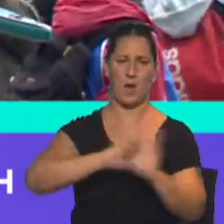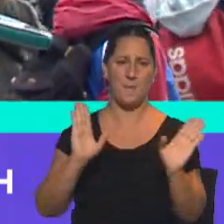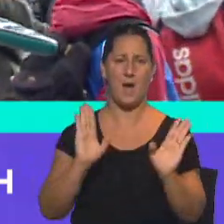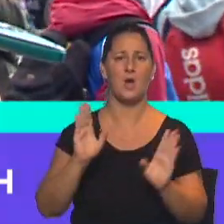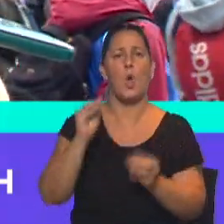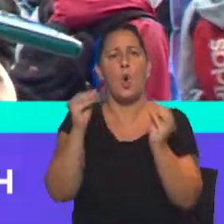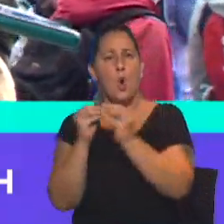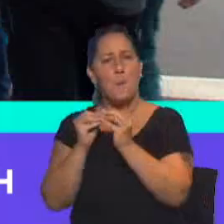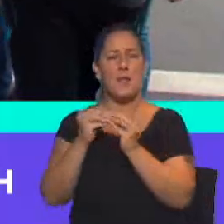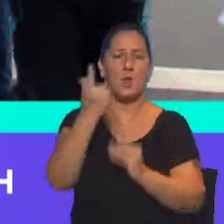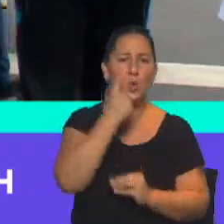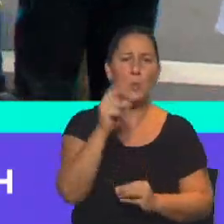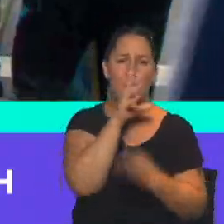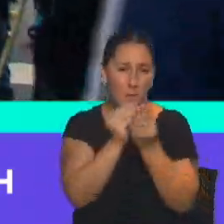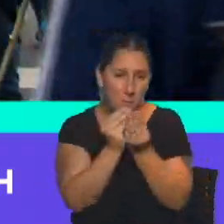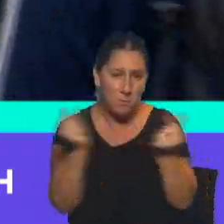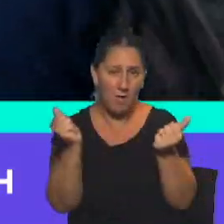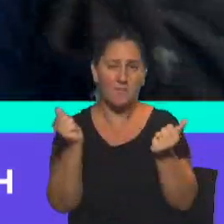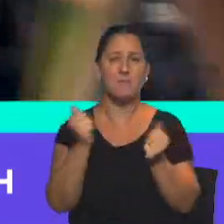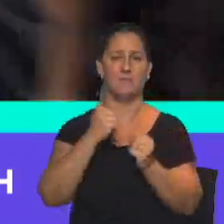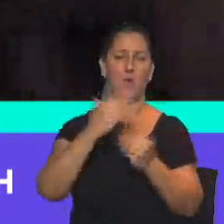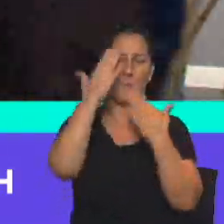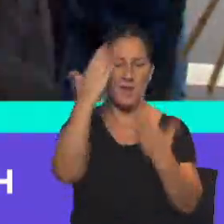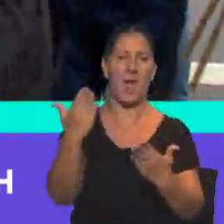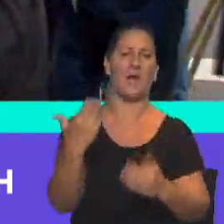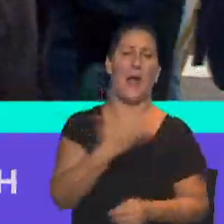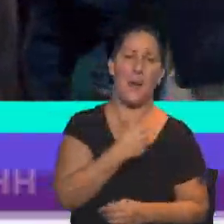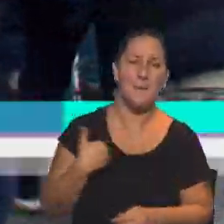a nuestros compañeros y compañeras desaparecidas y a las madres y a las abuelas de Plaza de Mayo.